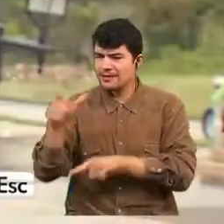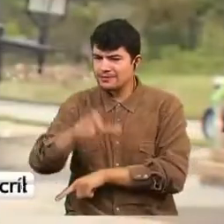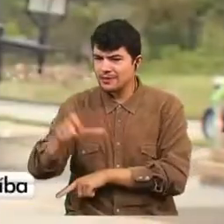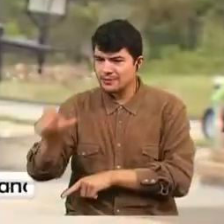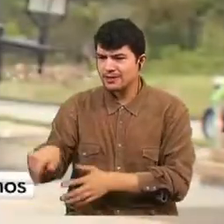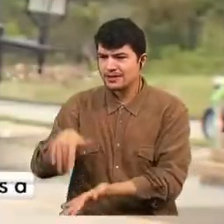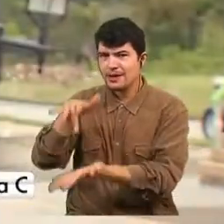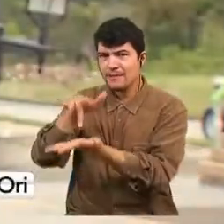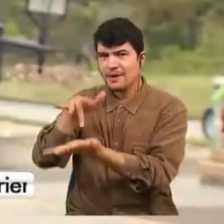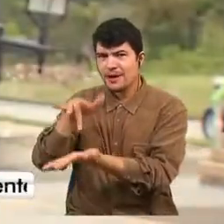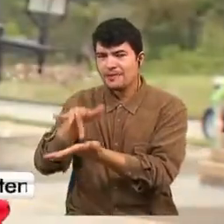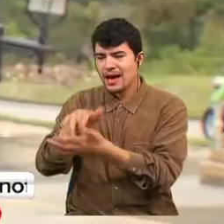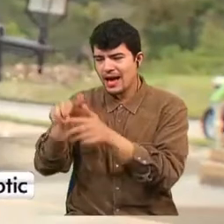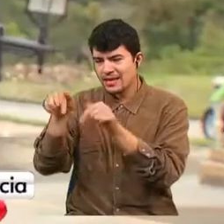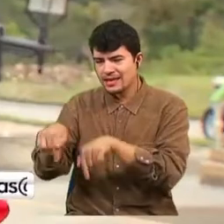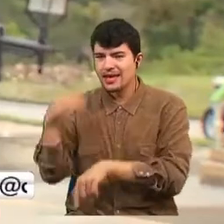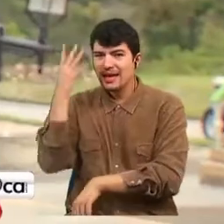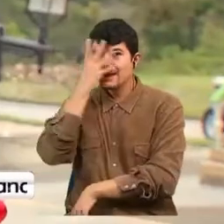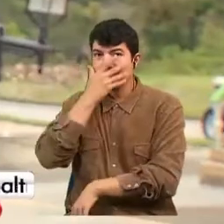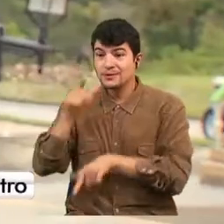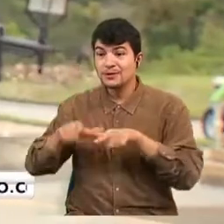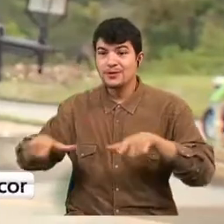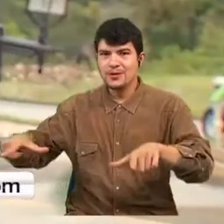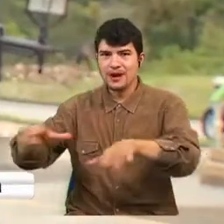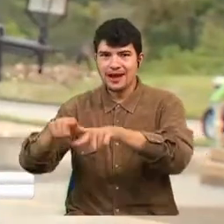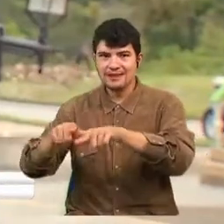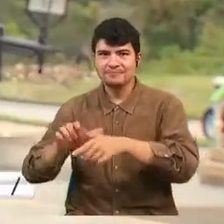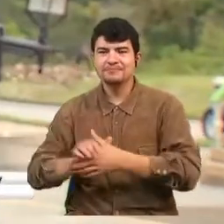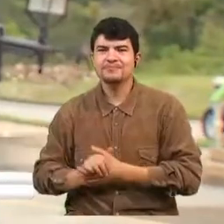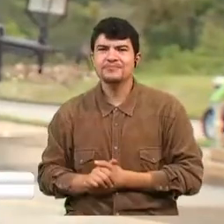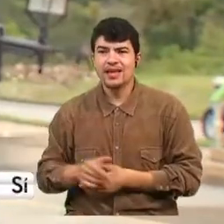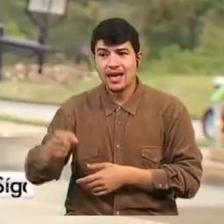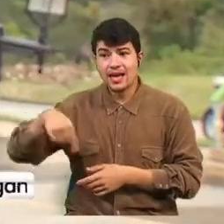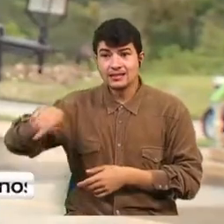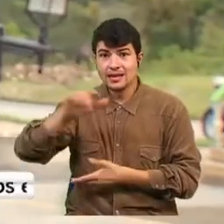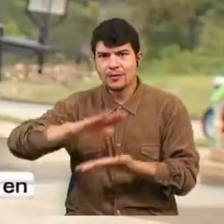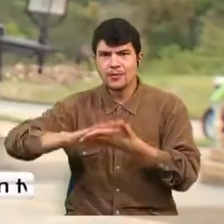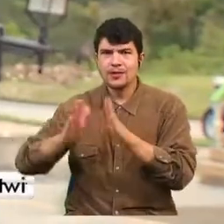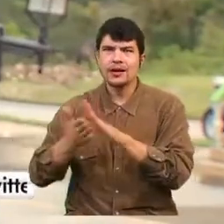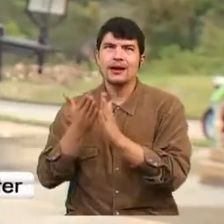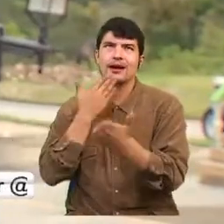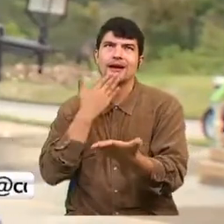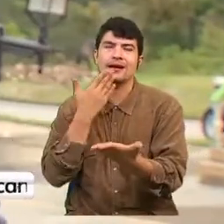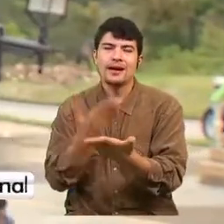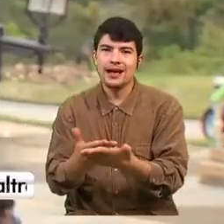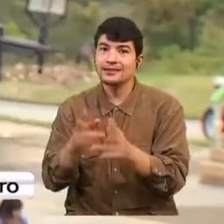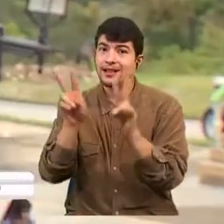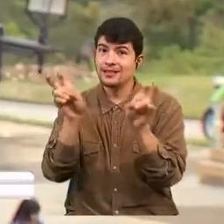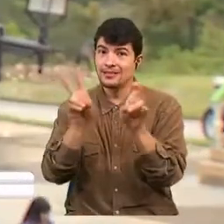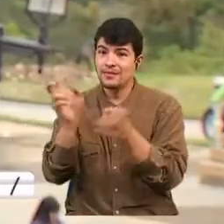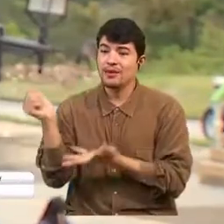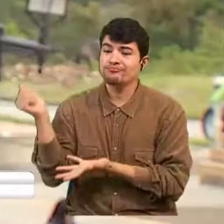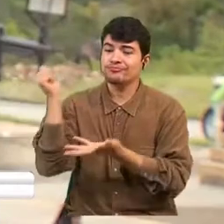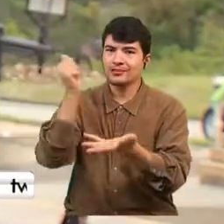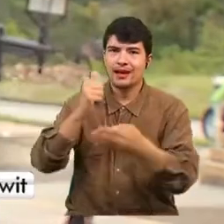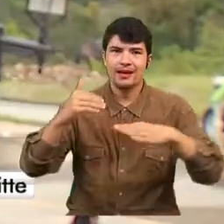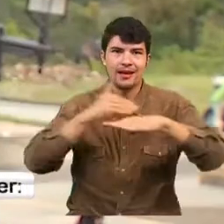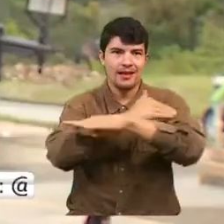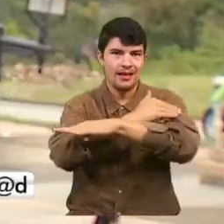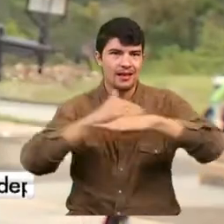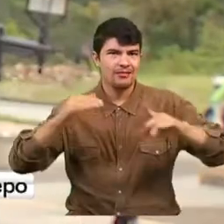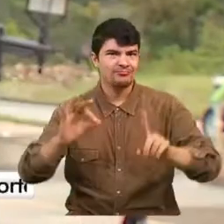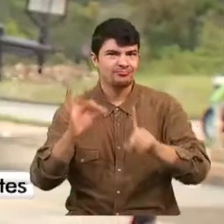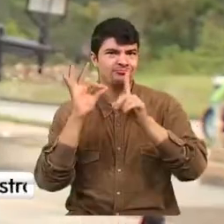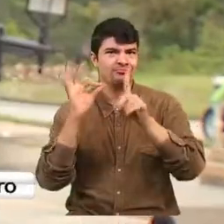parte de esta, de este bello sector de la provincia de Vélez y están muy agradecidos con el tema de la inversión en materia de malla vial que